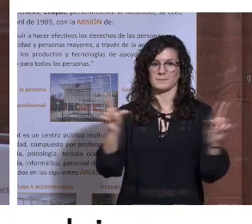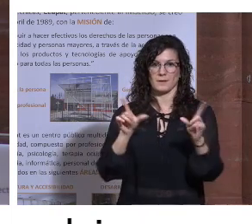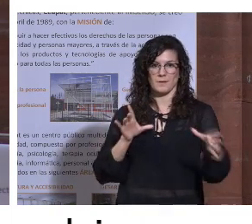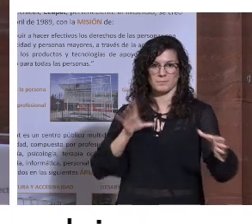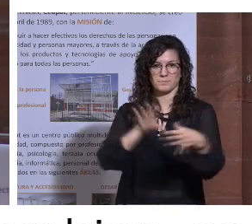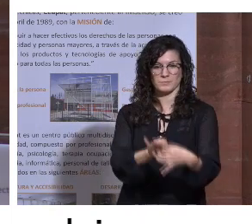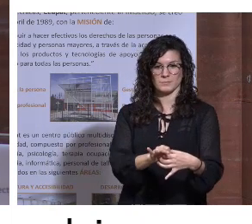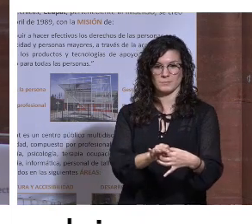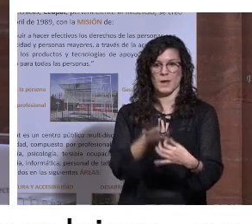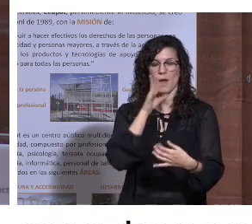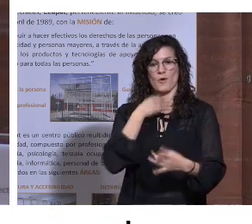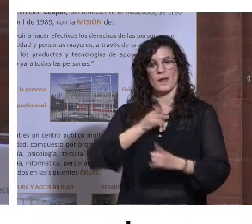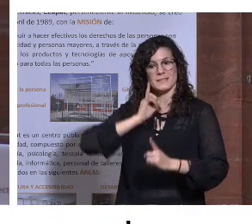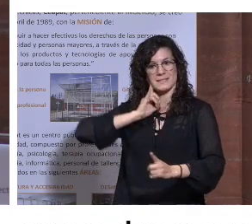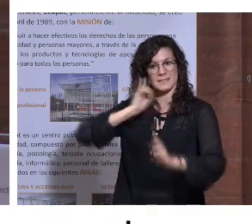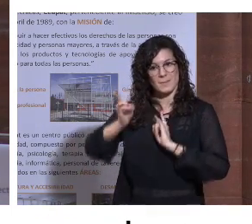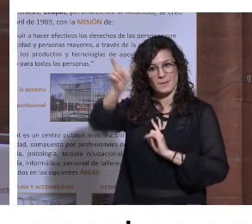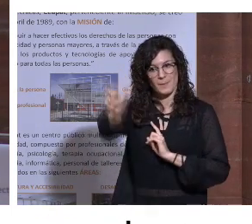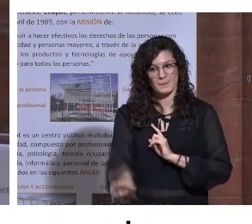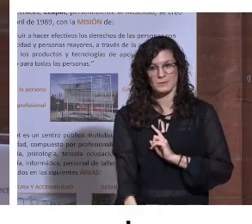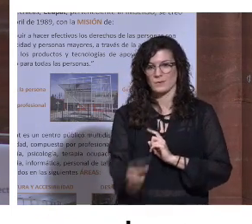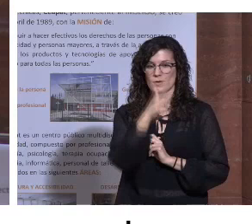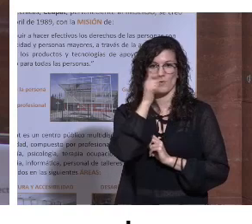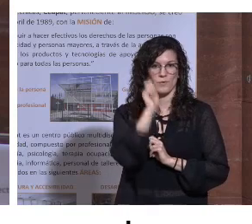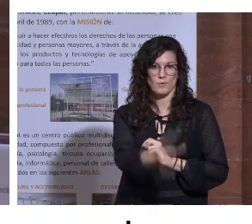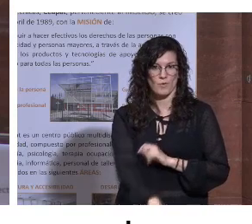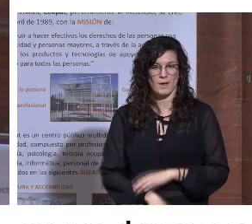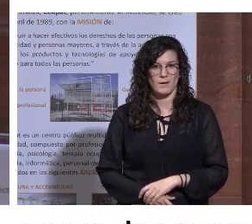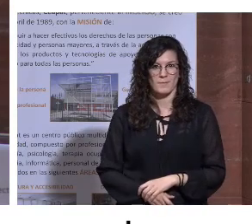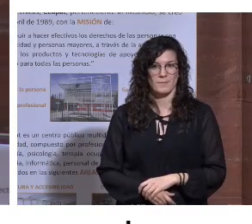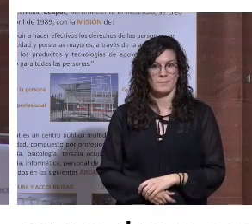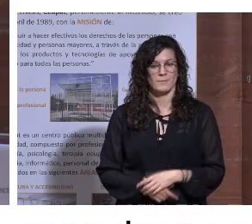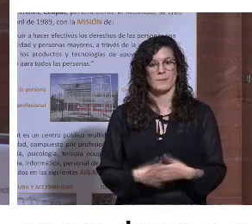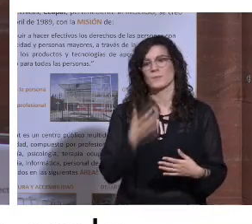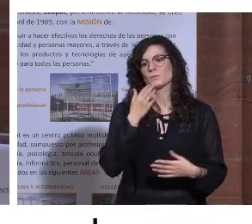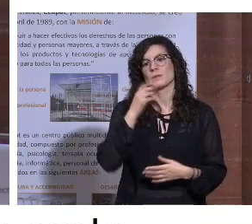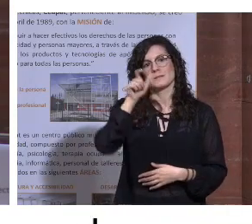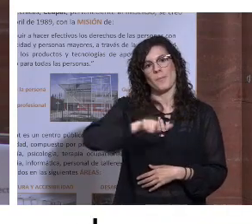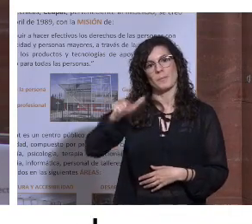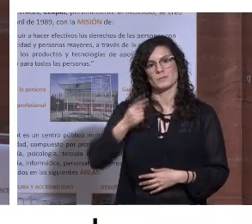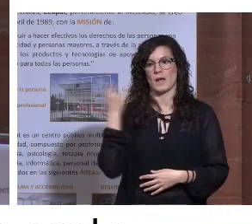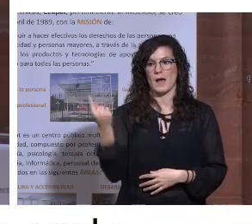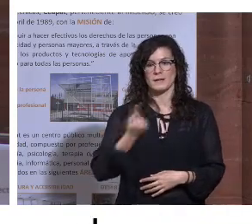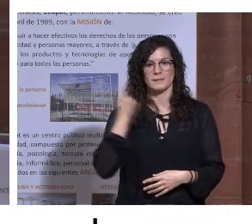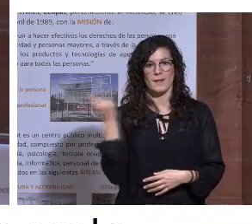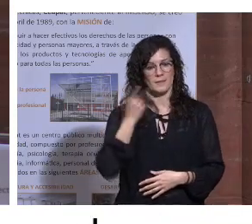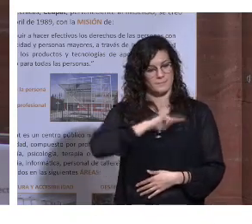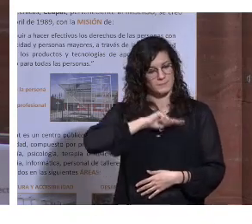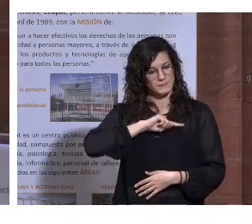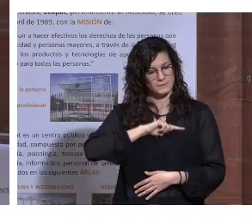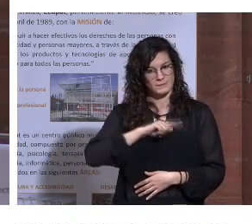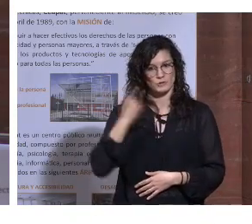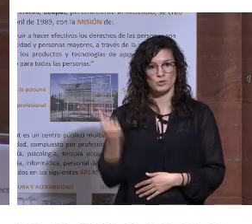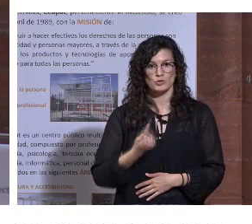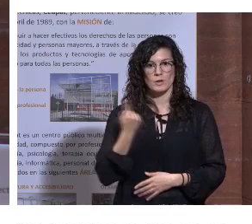no vale llamar a una persona. Para esas personas que están aisladas, que se sienten solas, es que necesitan